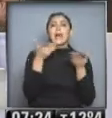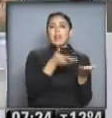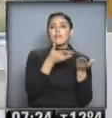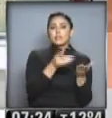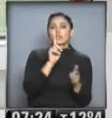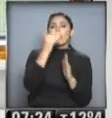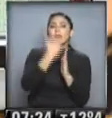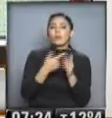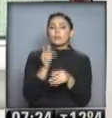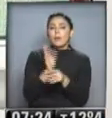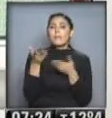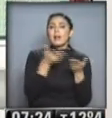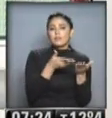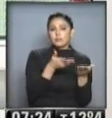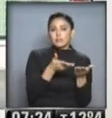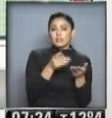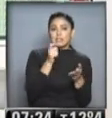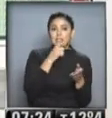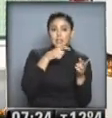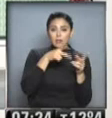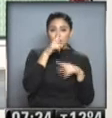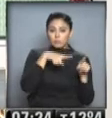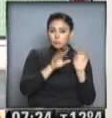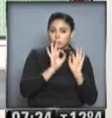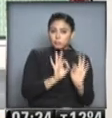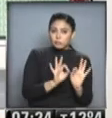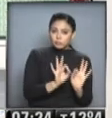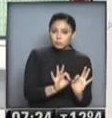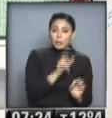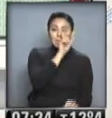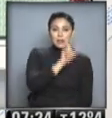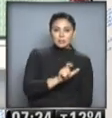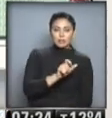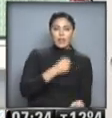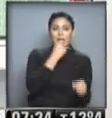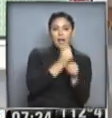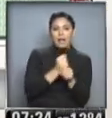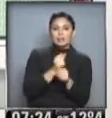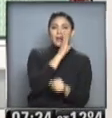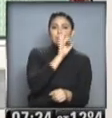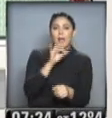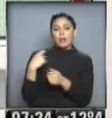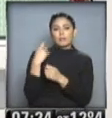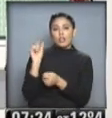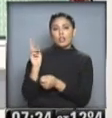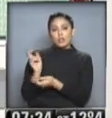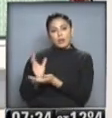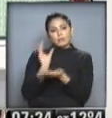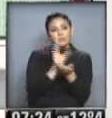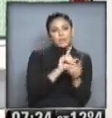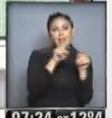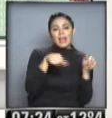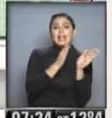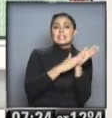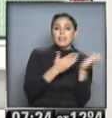un descuento sobre esto. Una vez que se hace la operación, que esta persona que fue al banco con sus dólares los blanqueó y se llevó el SEDIN,